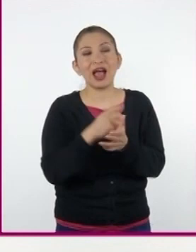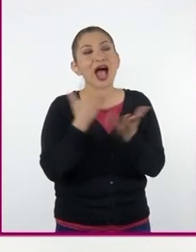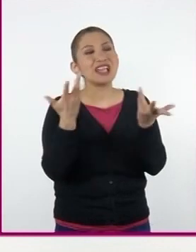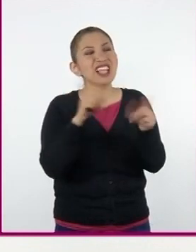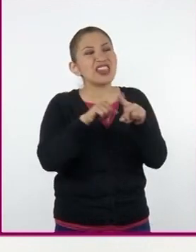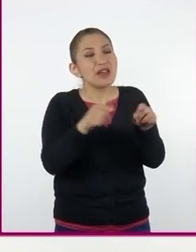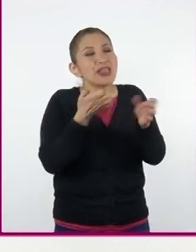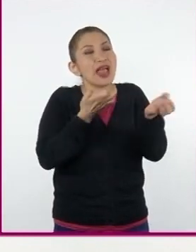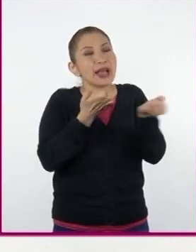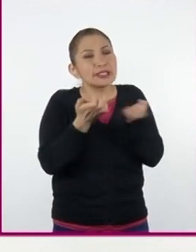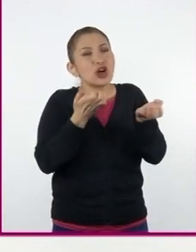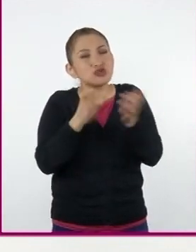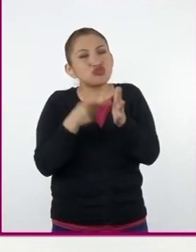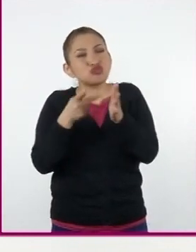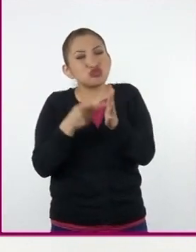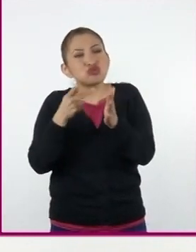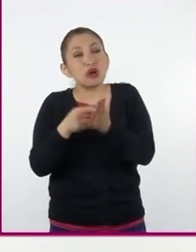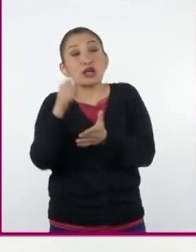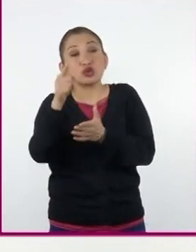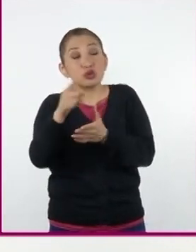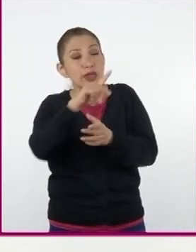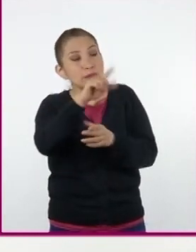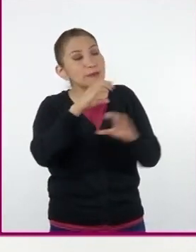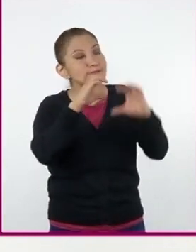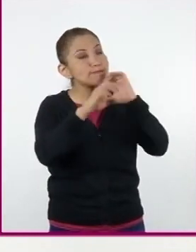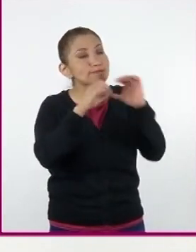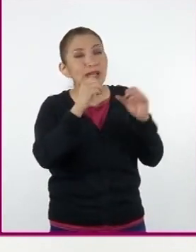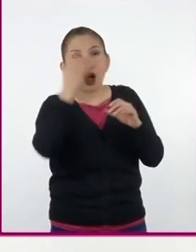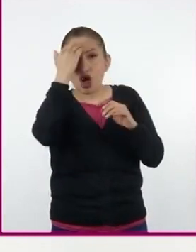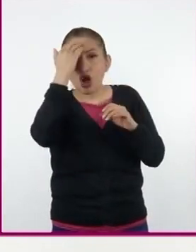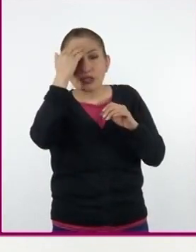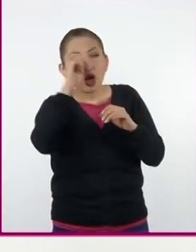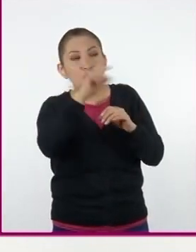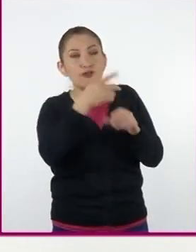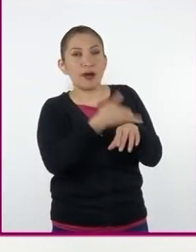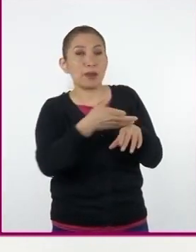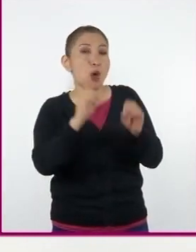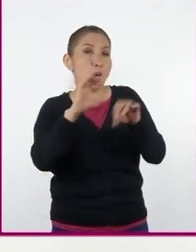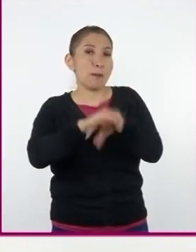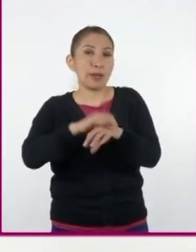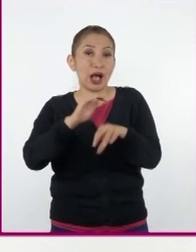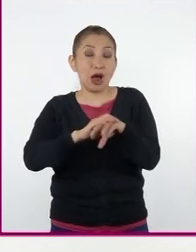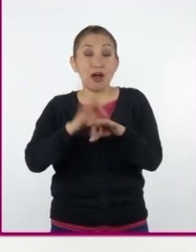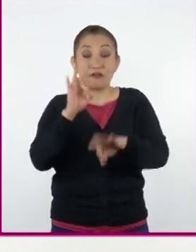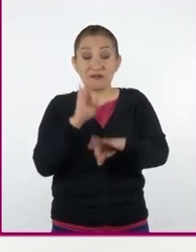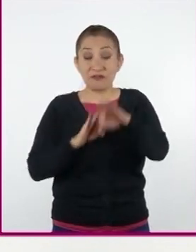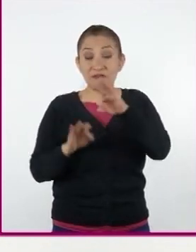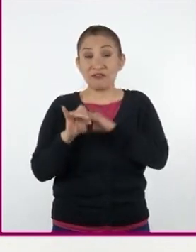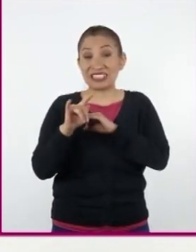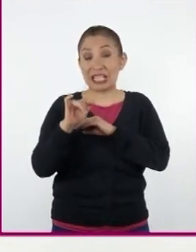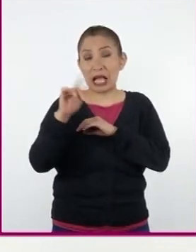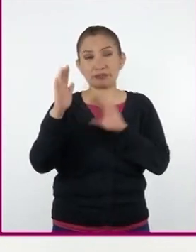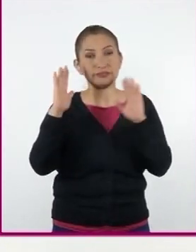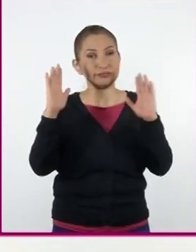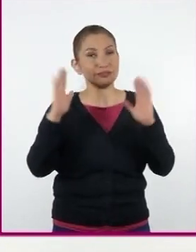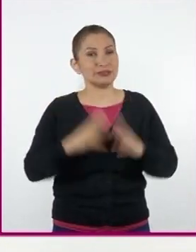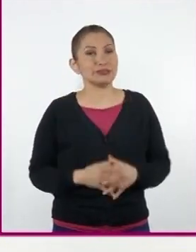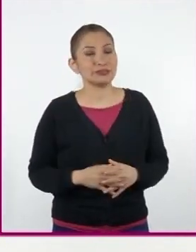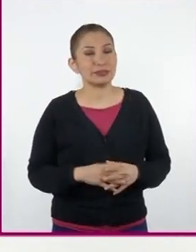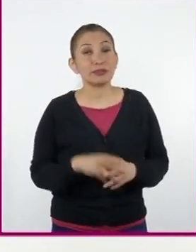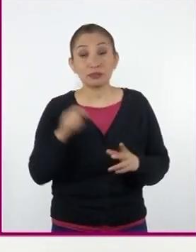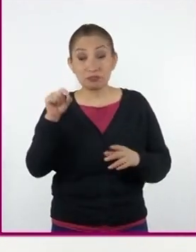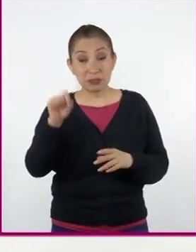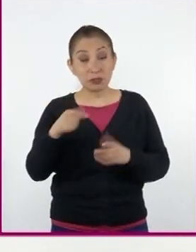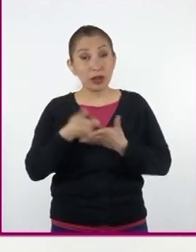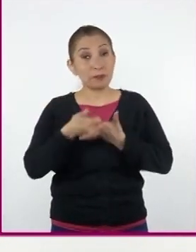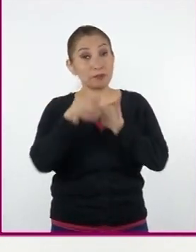diversos ejercicios y compartan sus conocimientos con familiares y amigos. Recuerden que la física es maravillosa y a través